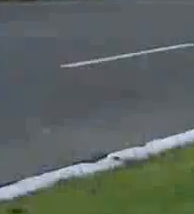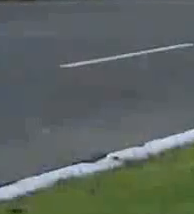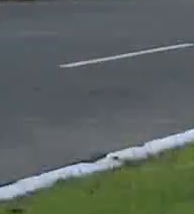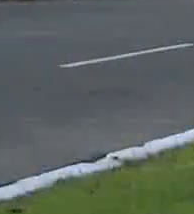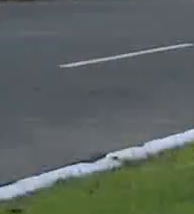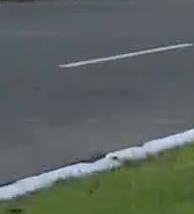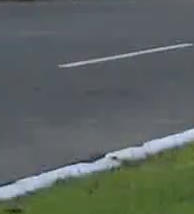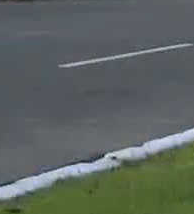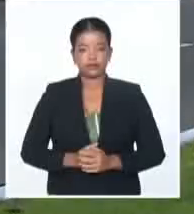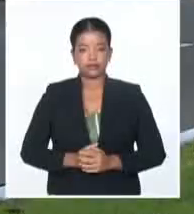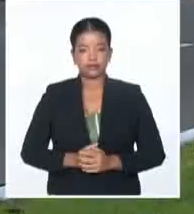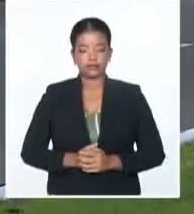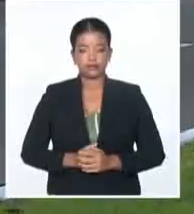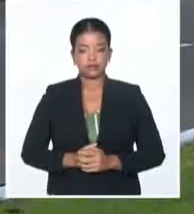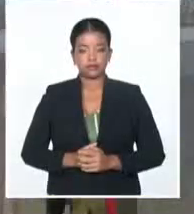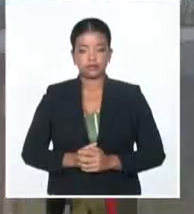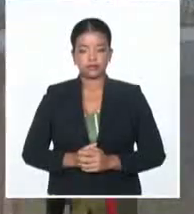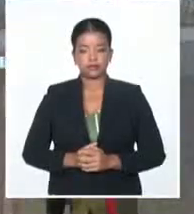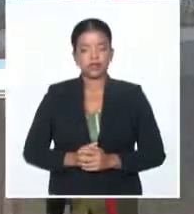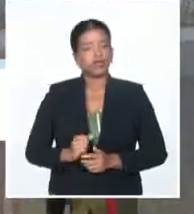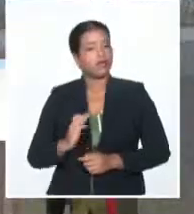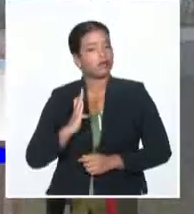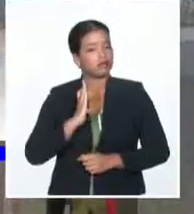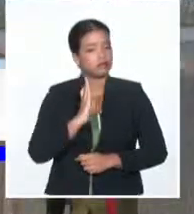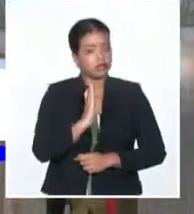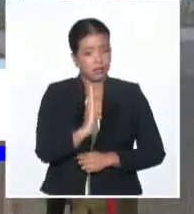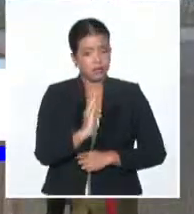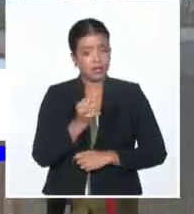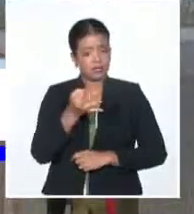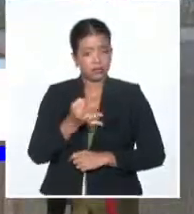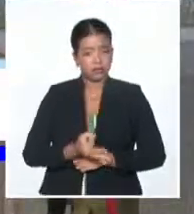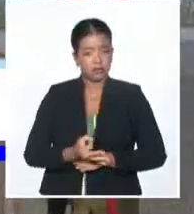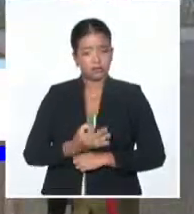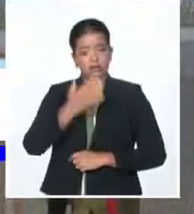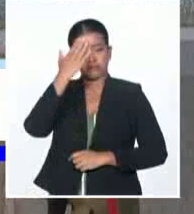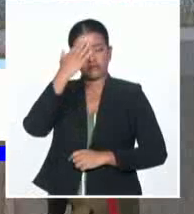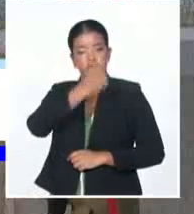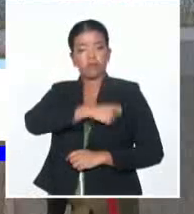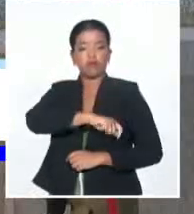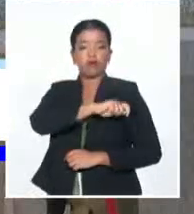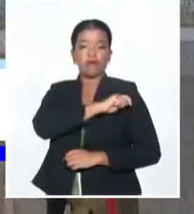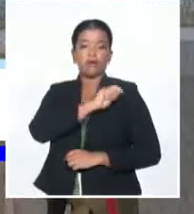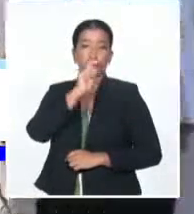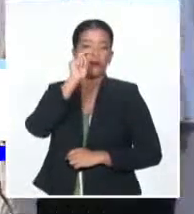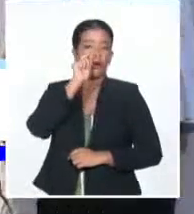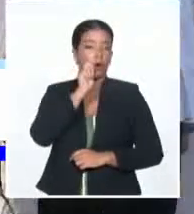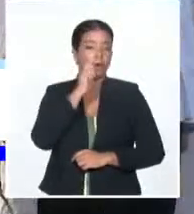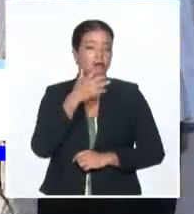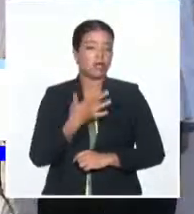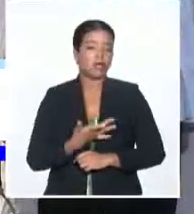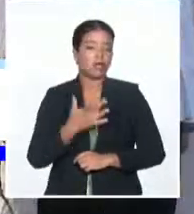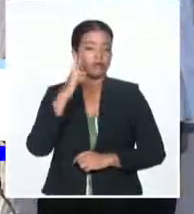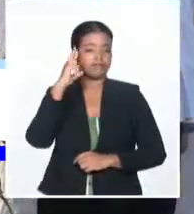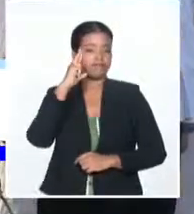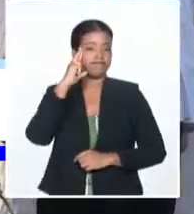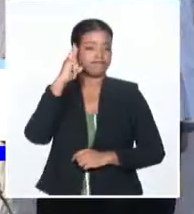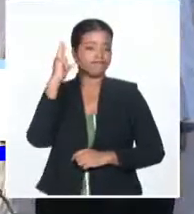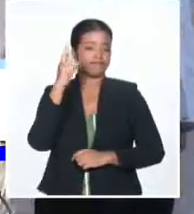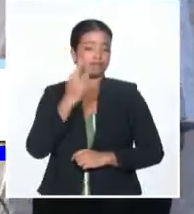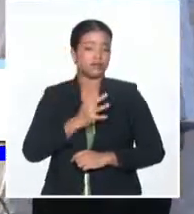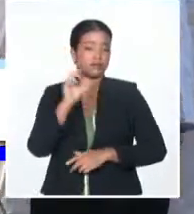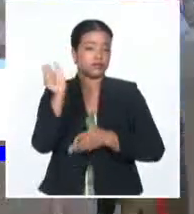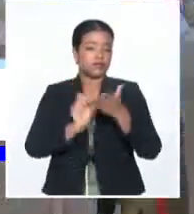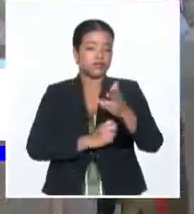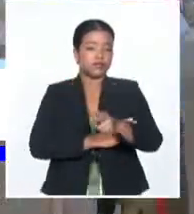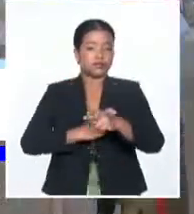Es perenne, de profundo respeto y admiración, el tributo del pueblo al hombre sin el cual no es posible escribir la historia